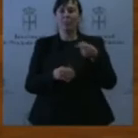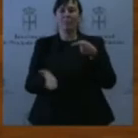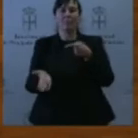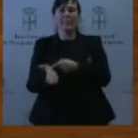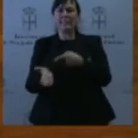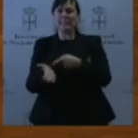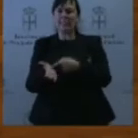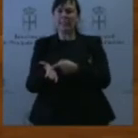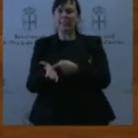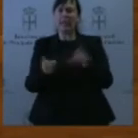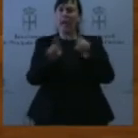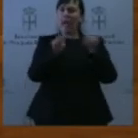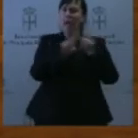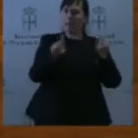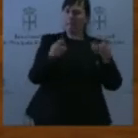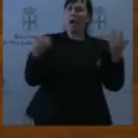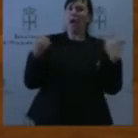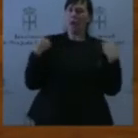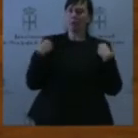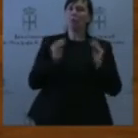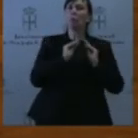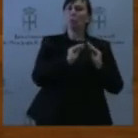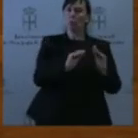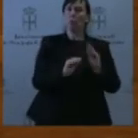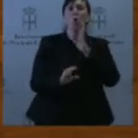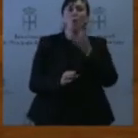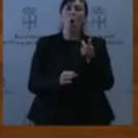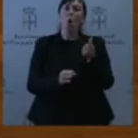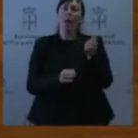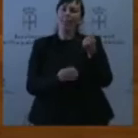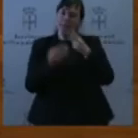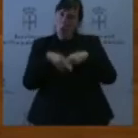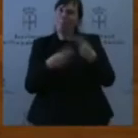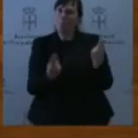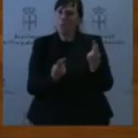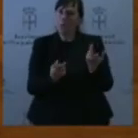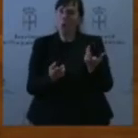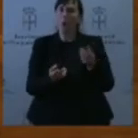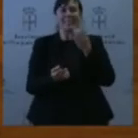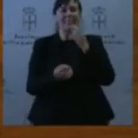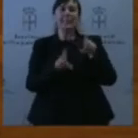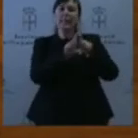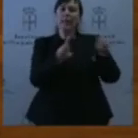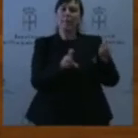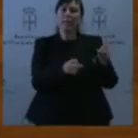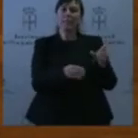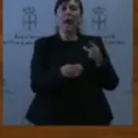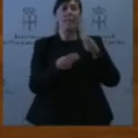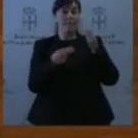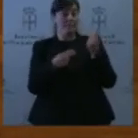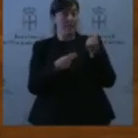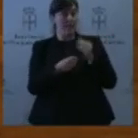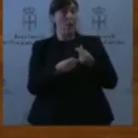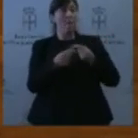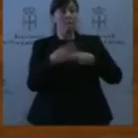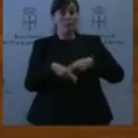del dinero público. Si una empresa recibe cuantiosos fondos públicos, debe, como mínimo, asegurar la actividad industrial y el